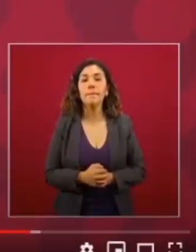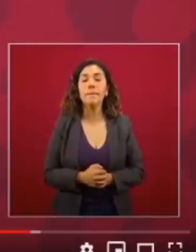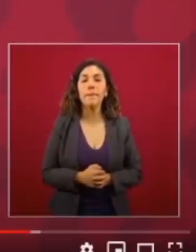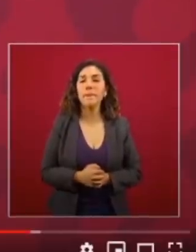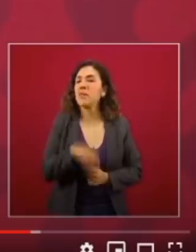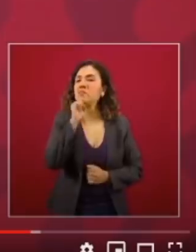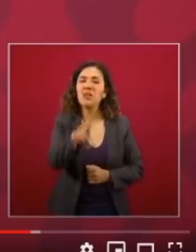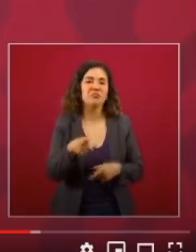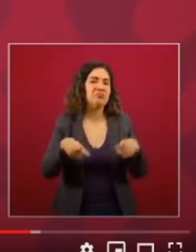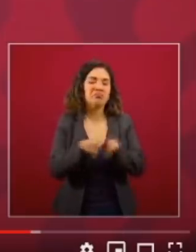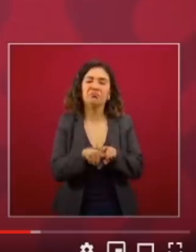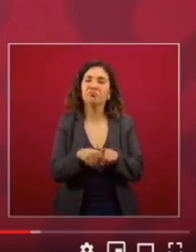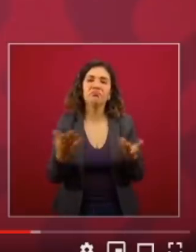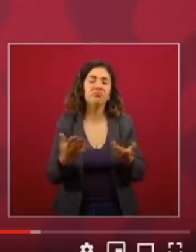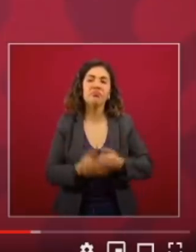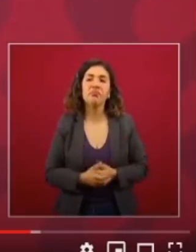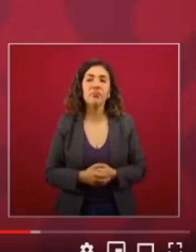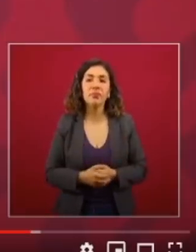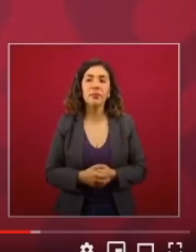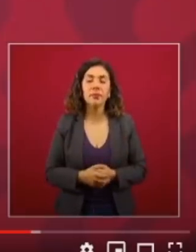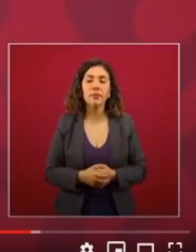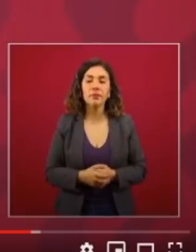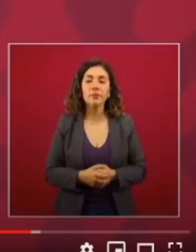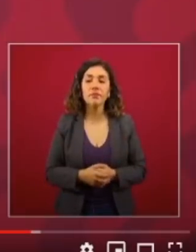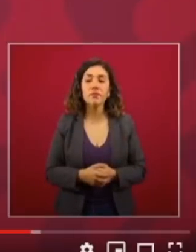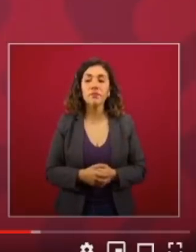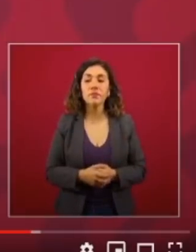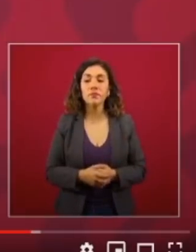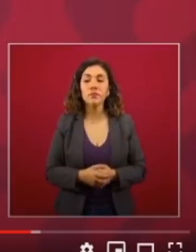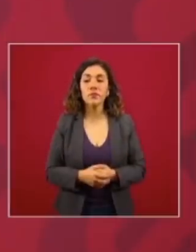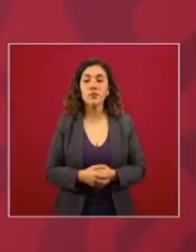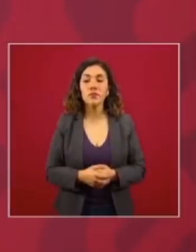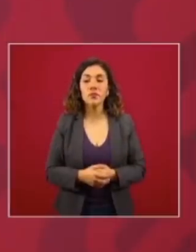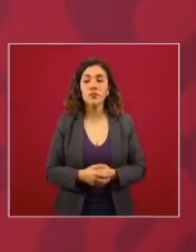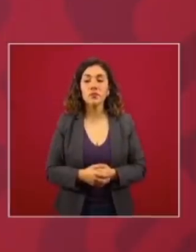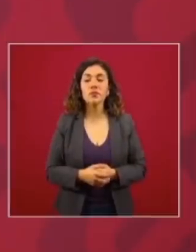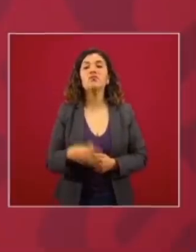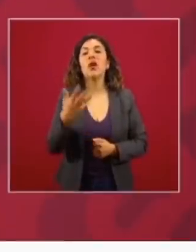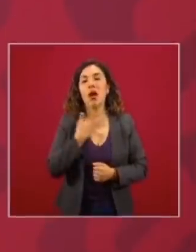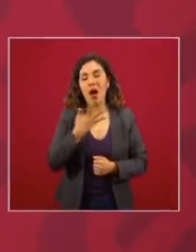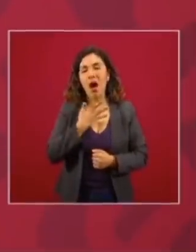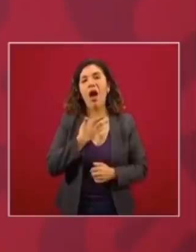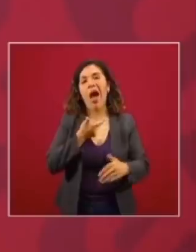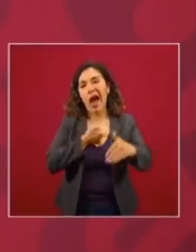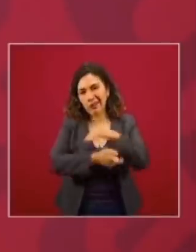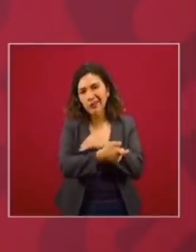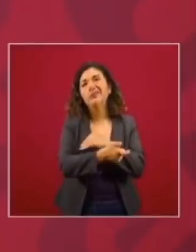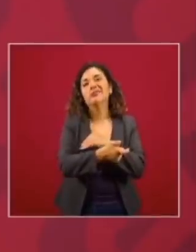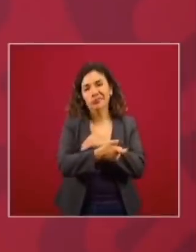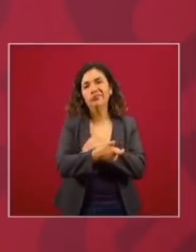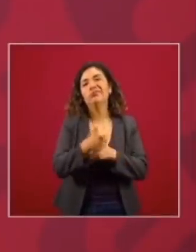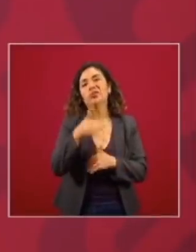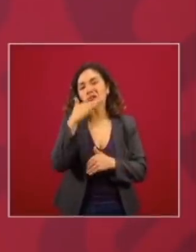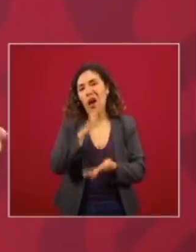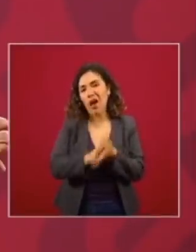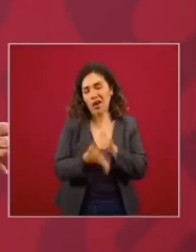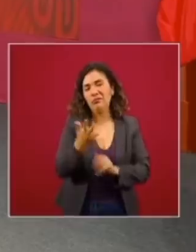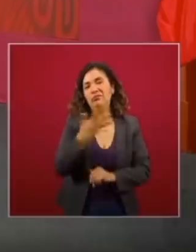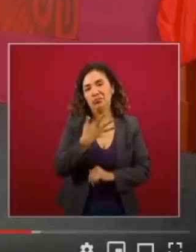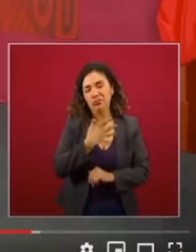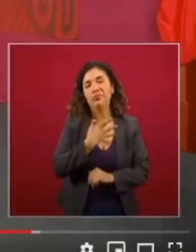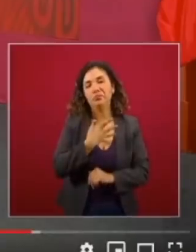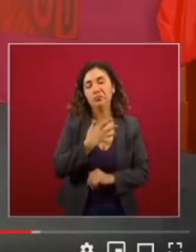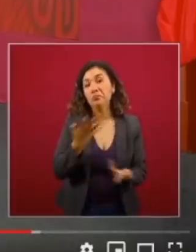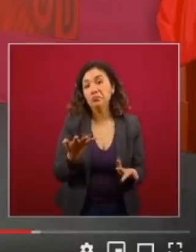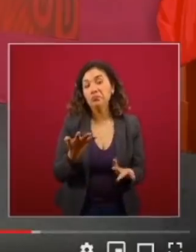que lo mismo, que hubo mordidas, moches.